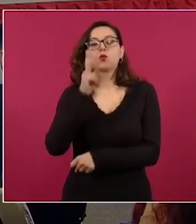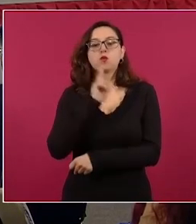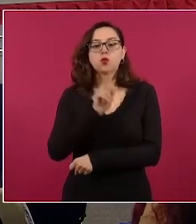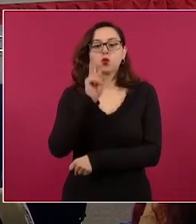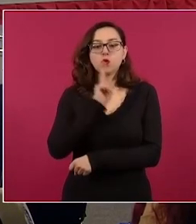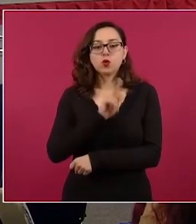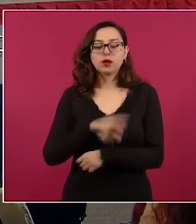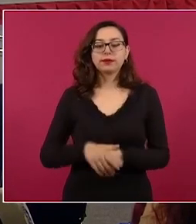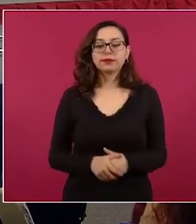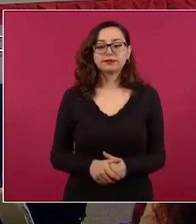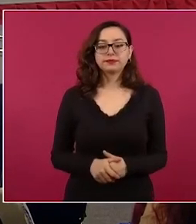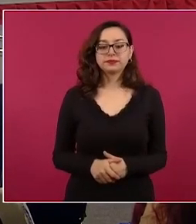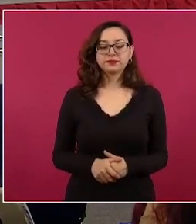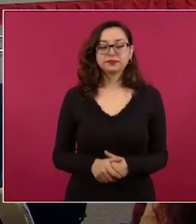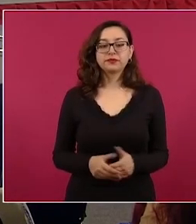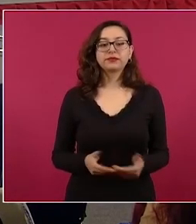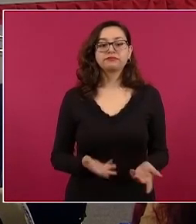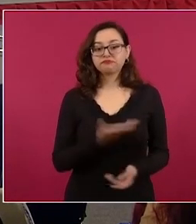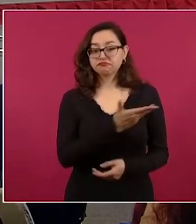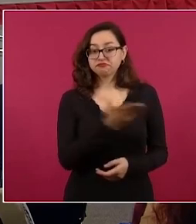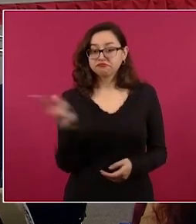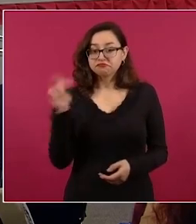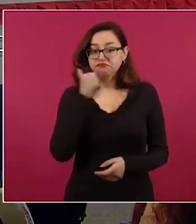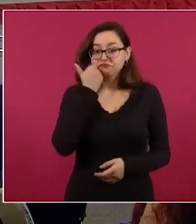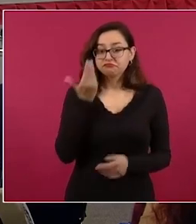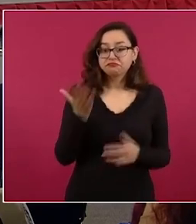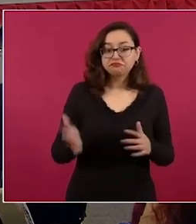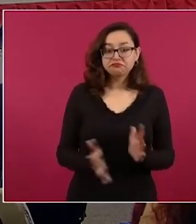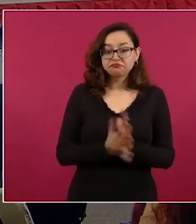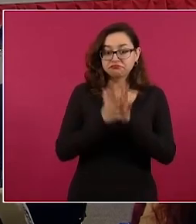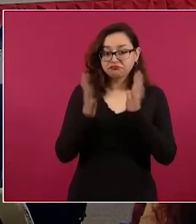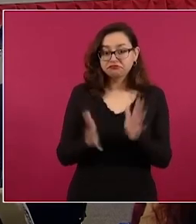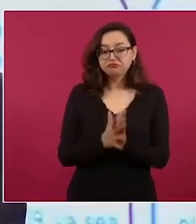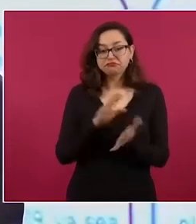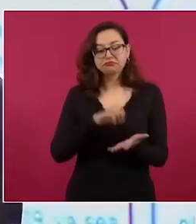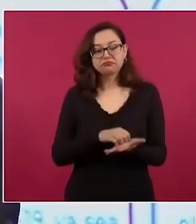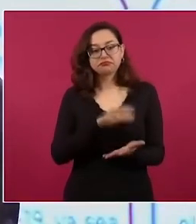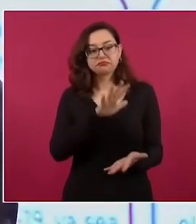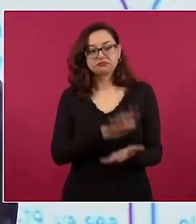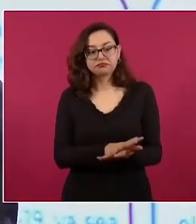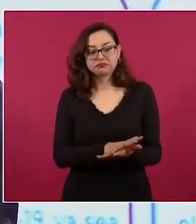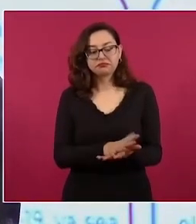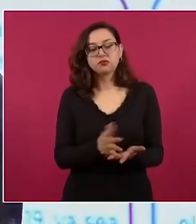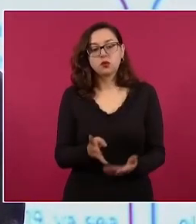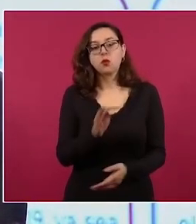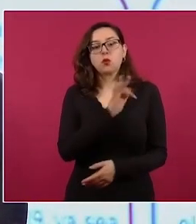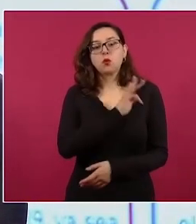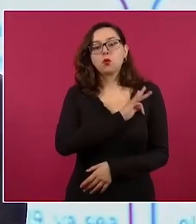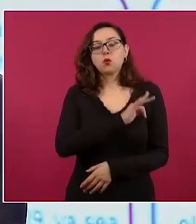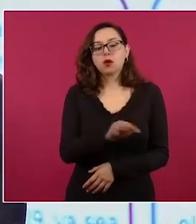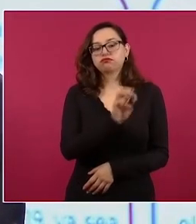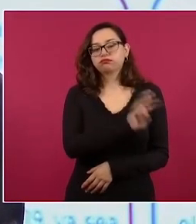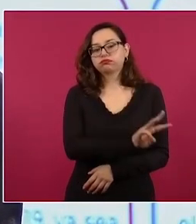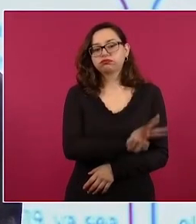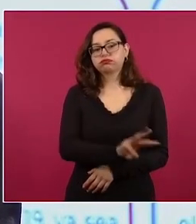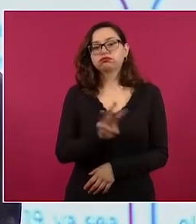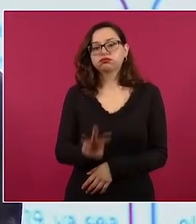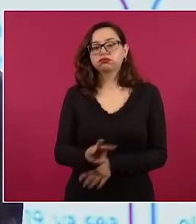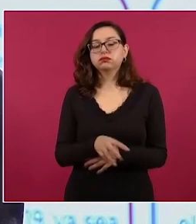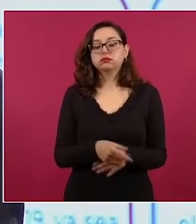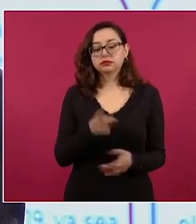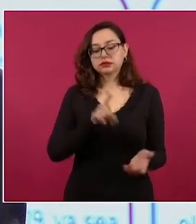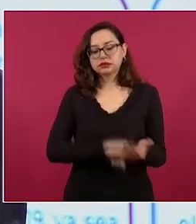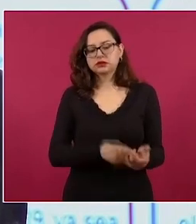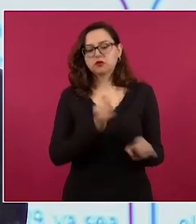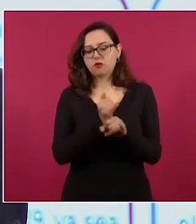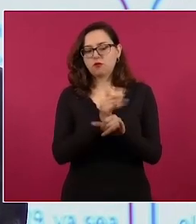proceso. Invitamos a registrarse, el sitio web es patria.conacyt.mx y ahí encontrarán no solamente